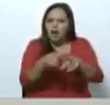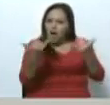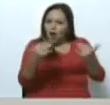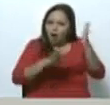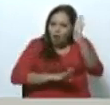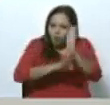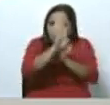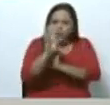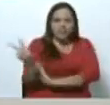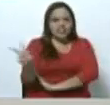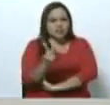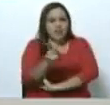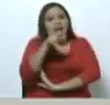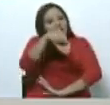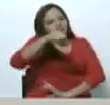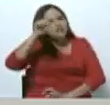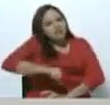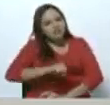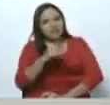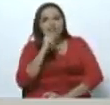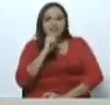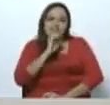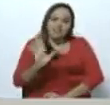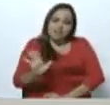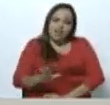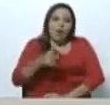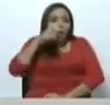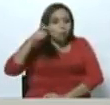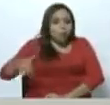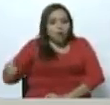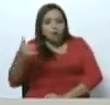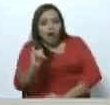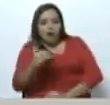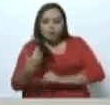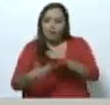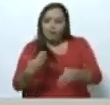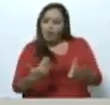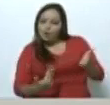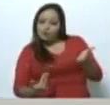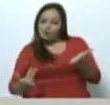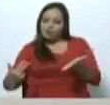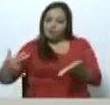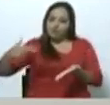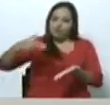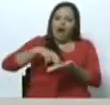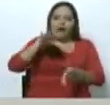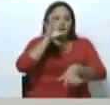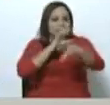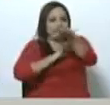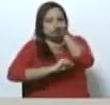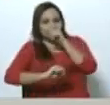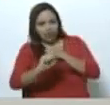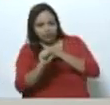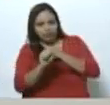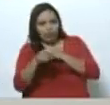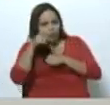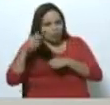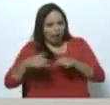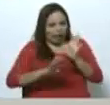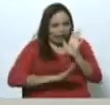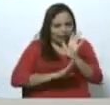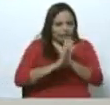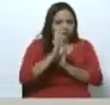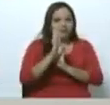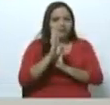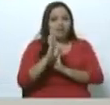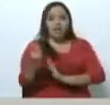Venezuela. Eso sí es difícil. Un pueblo que se ha venido levantando, un pueblo que entendió que el Estado tampoco